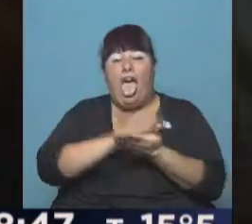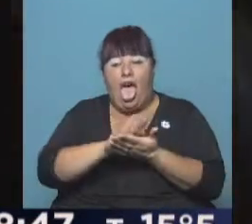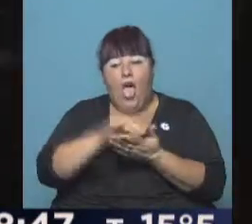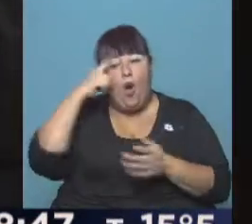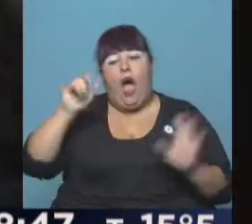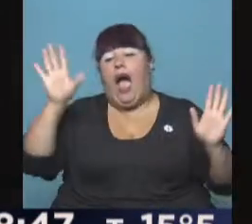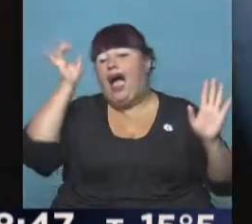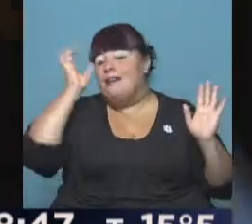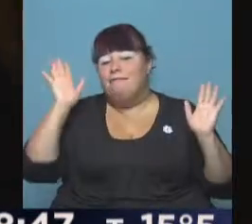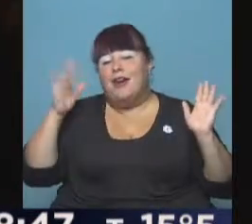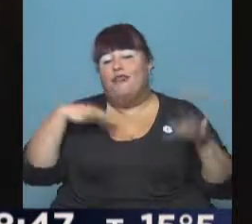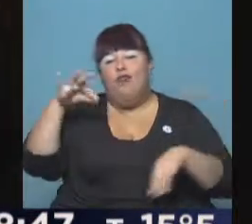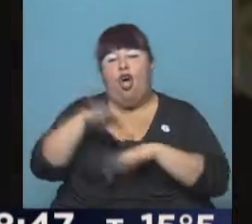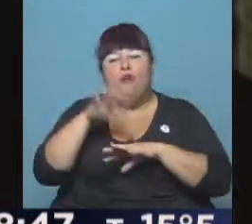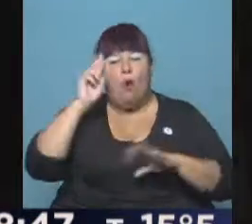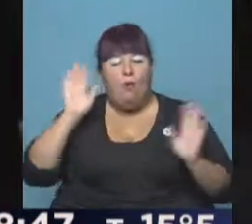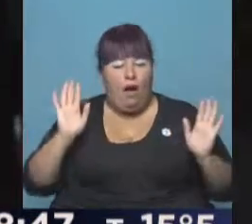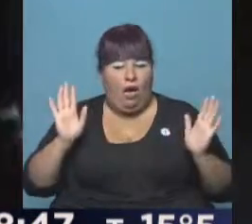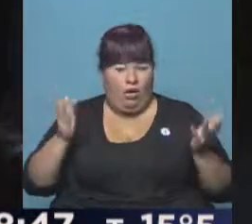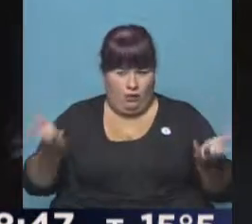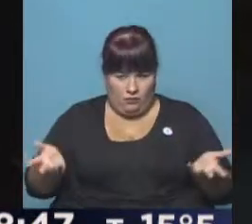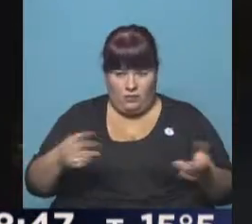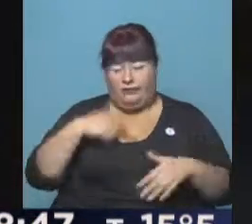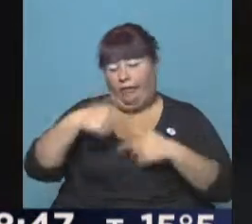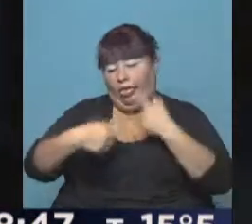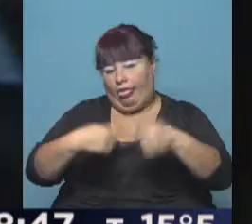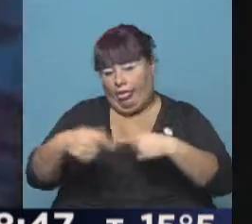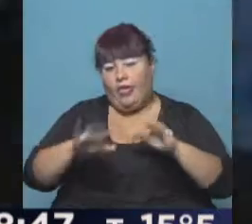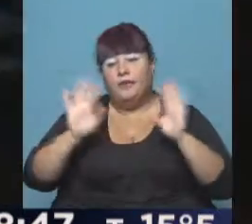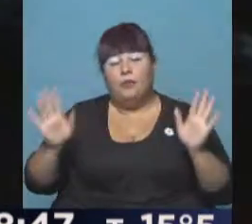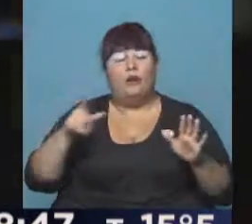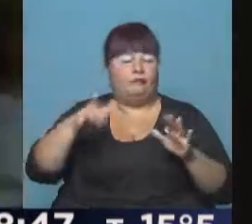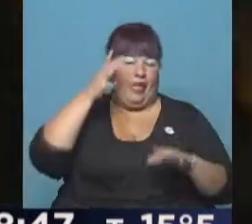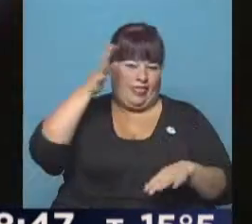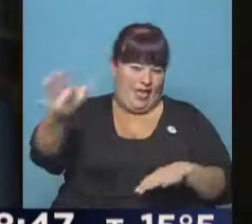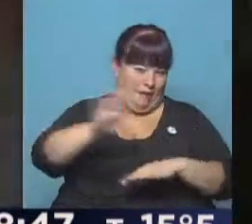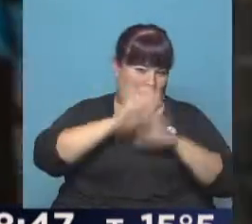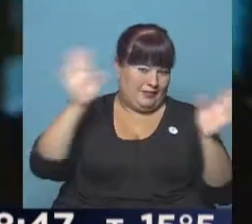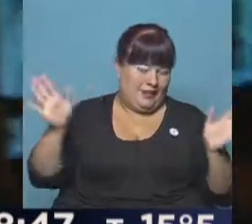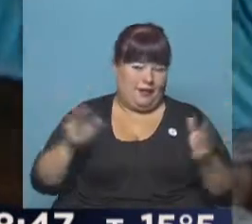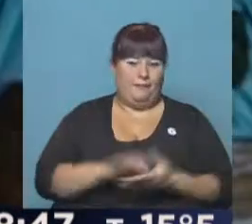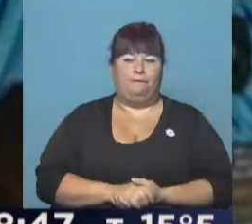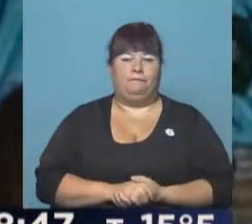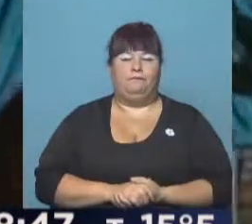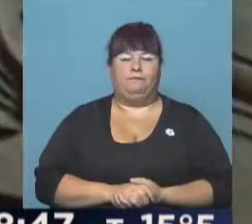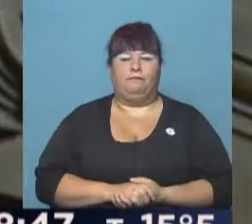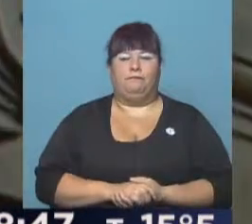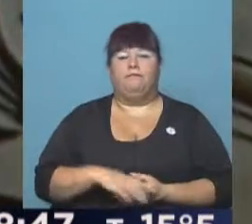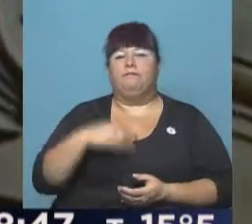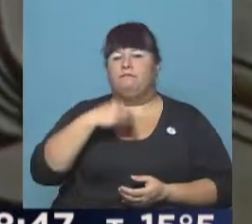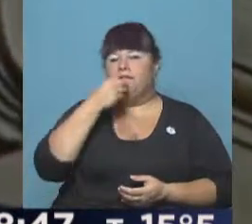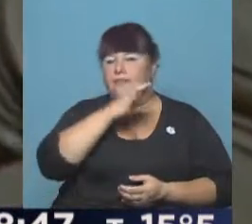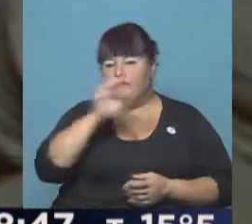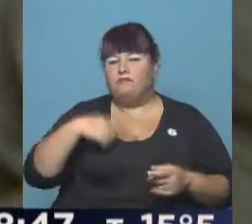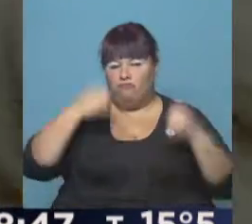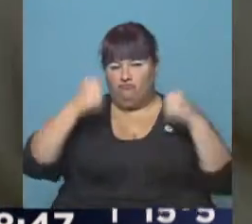ya hay perdóname tengo un compromiso entonces teniendo bueno esa medida extrema que fue un ayuno que la decisión me